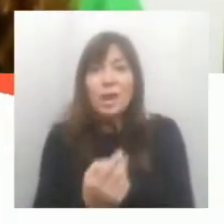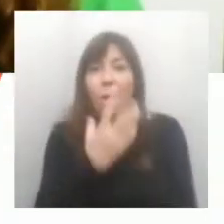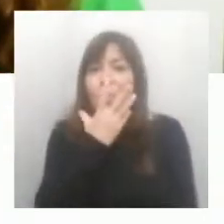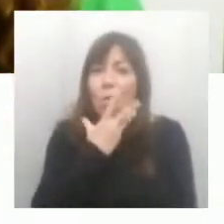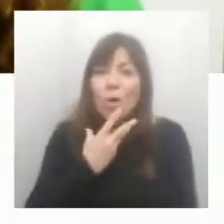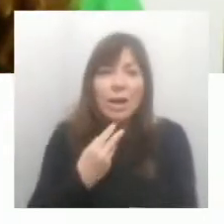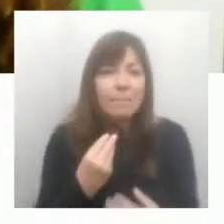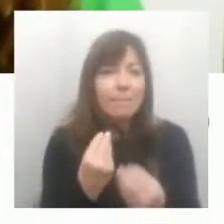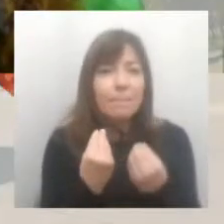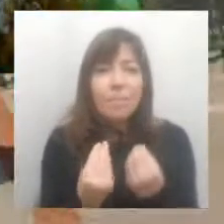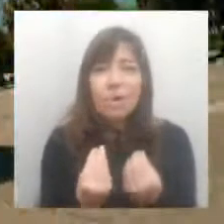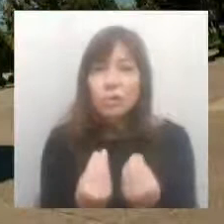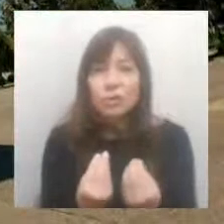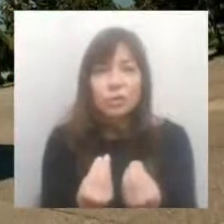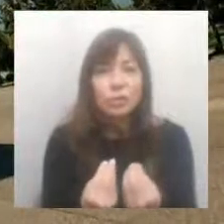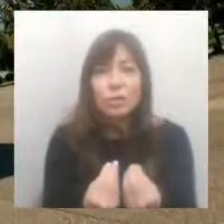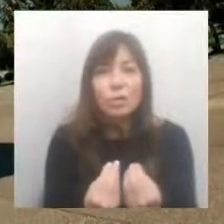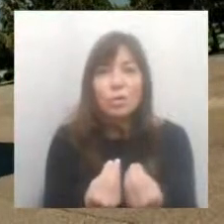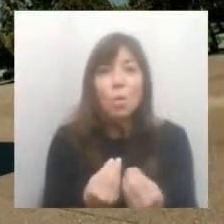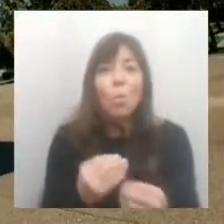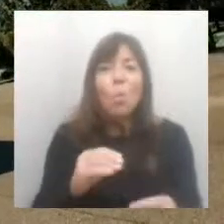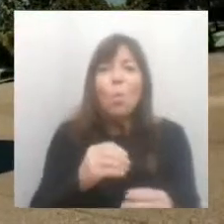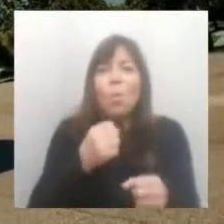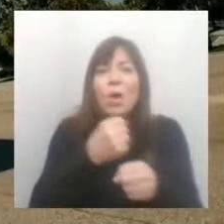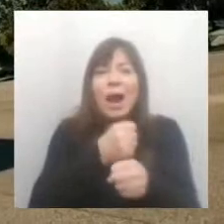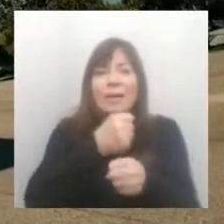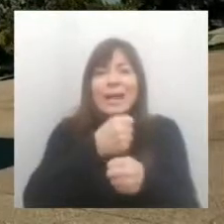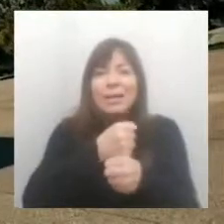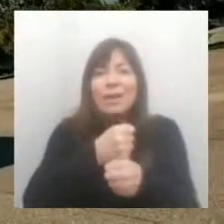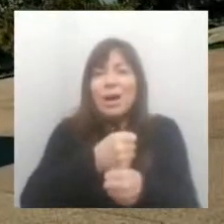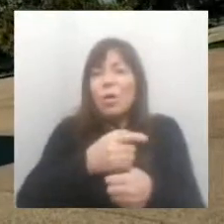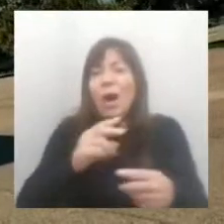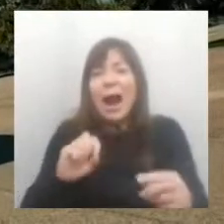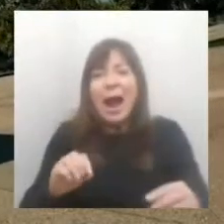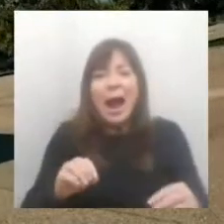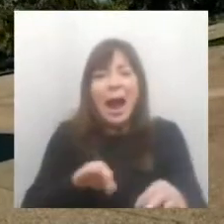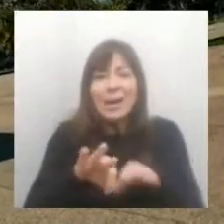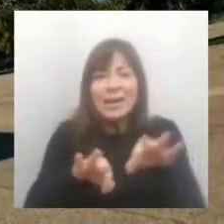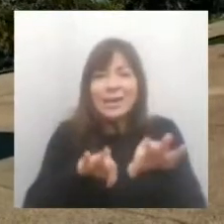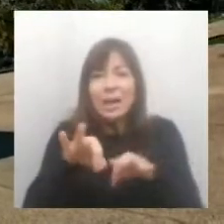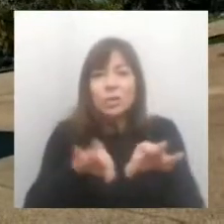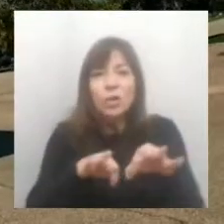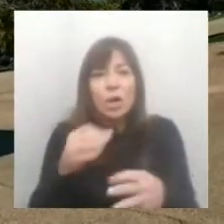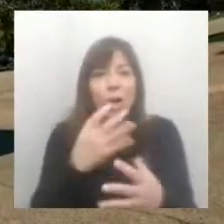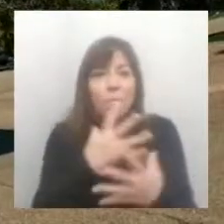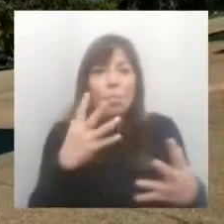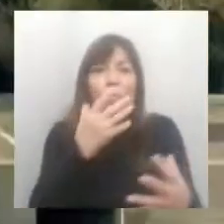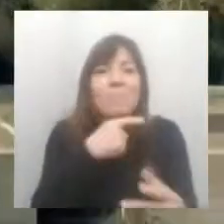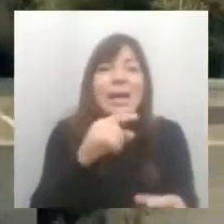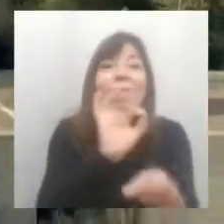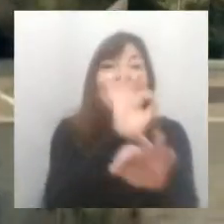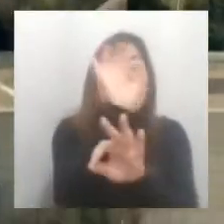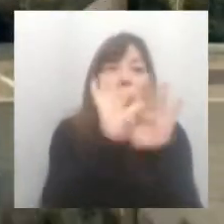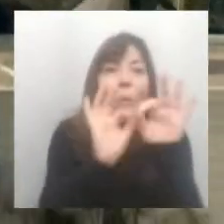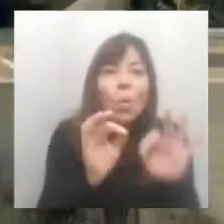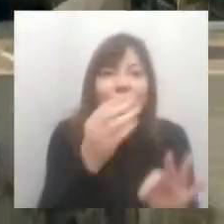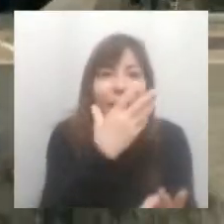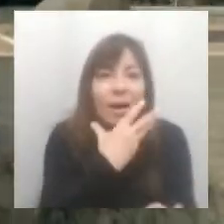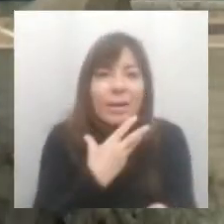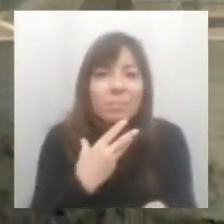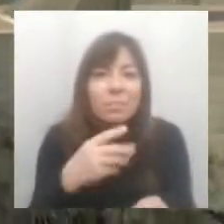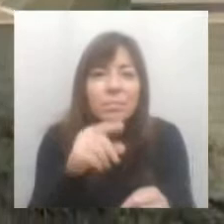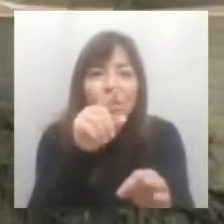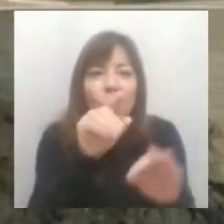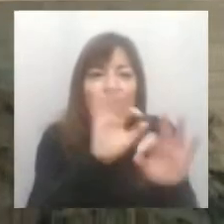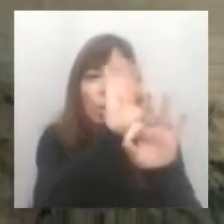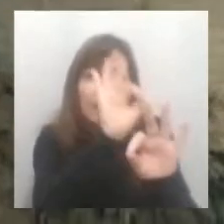y que en su momento fue una obra arquitectónica innovadora. De hecho, ustedes pueden ver sus formas, sus figuras, cómo están